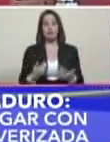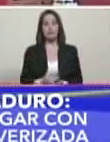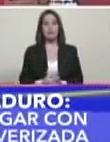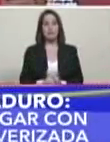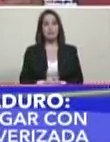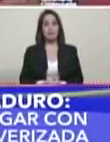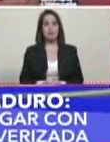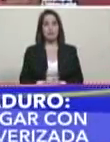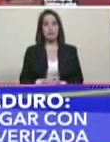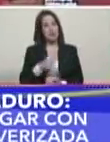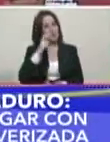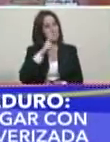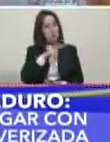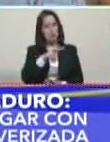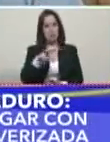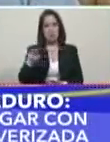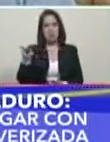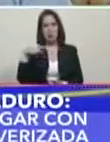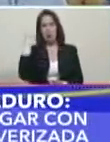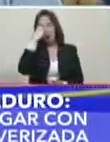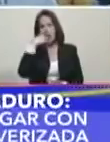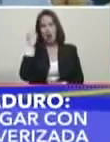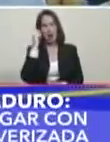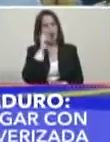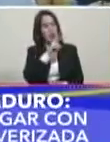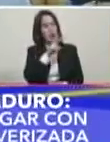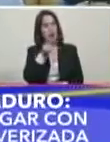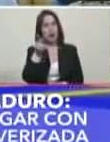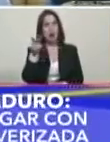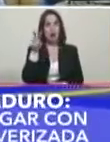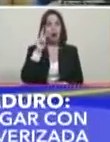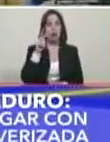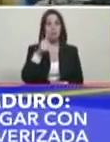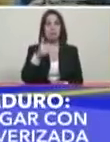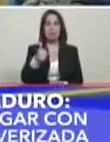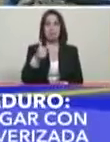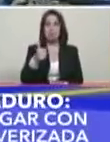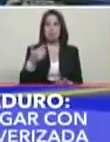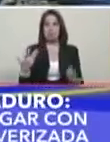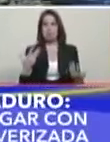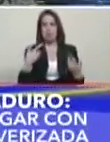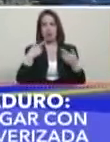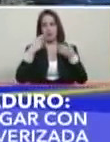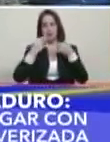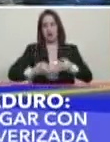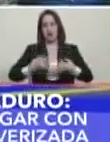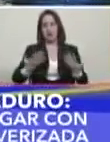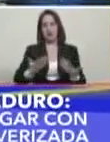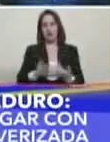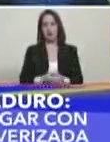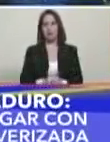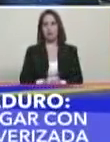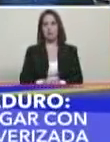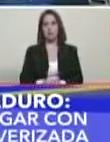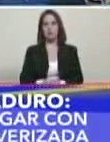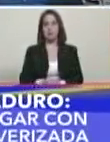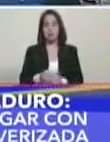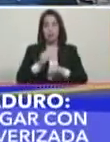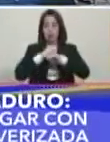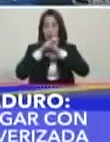Y además veo el rostro de ustedes con esa mirada de firmeza, de